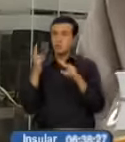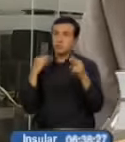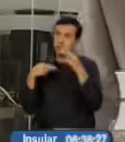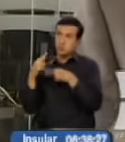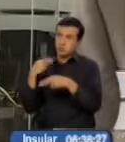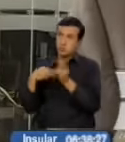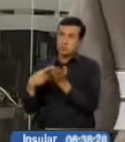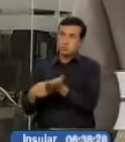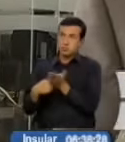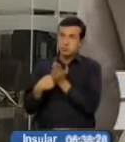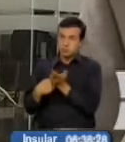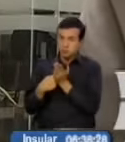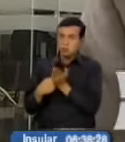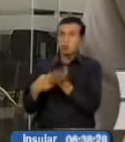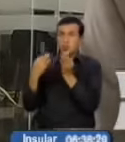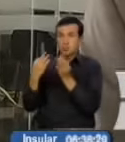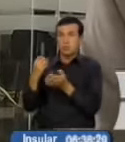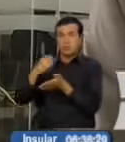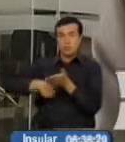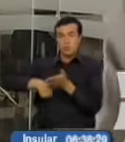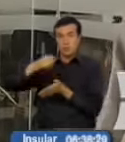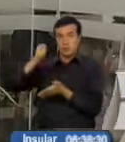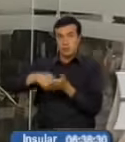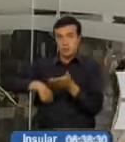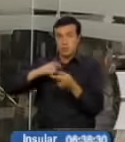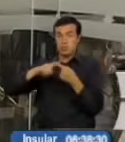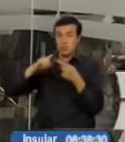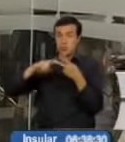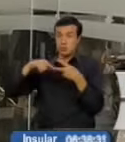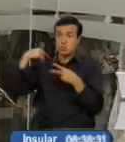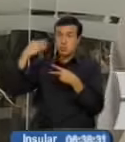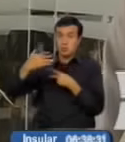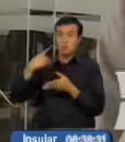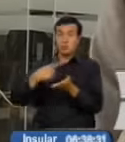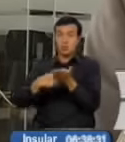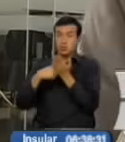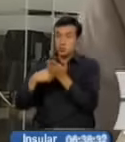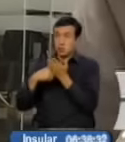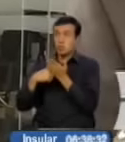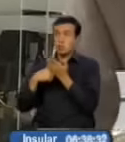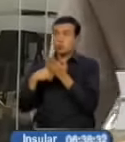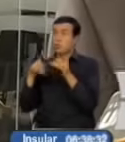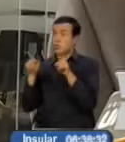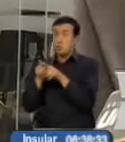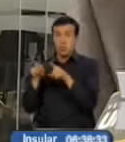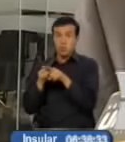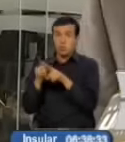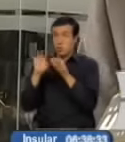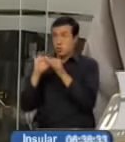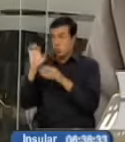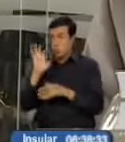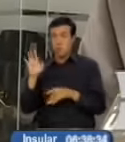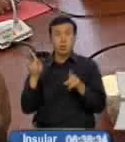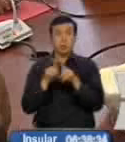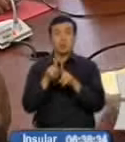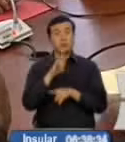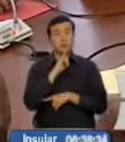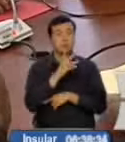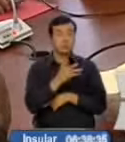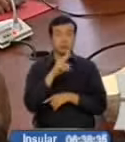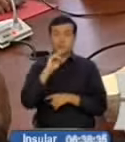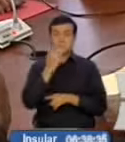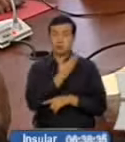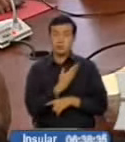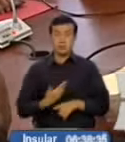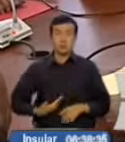negociaciones internacionales y termine firmando, y además luego se siente en torno a una mesa de negociaciones con los Estados Unidos. El